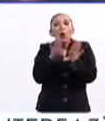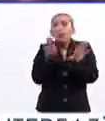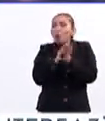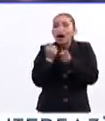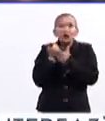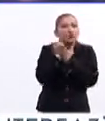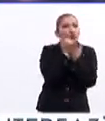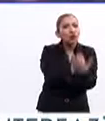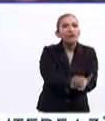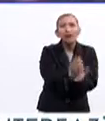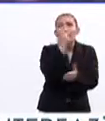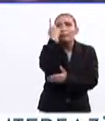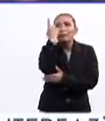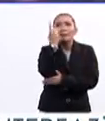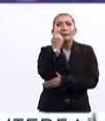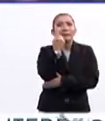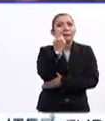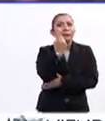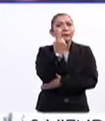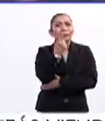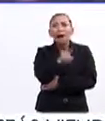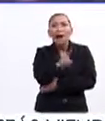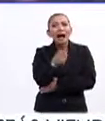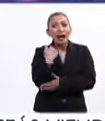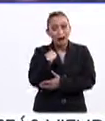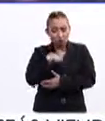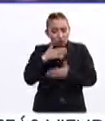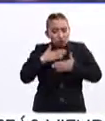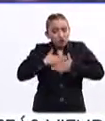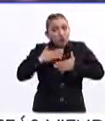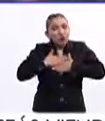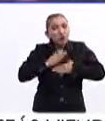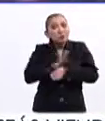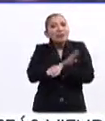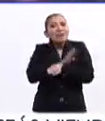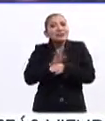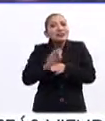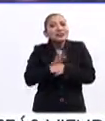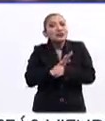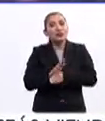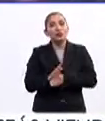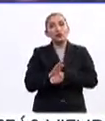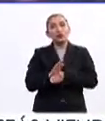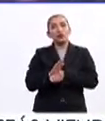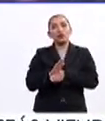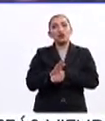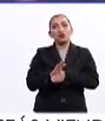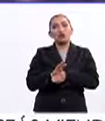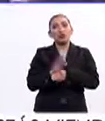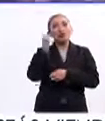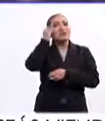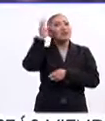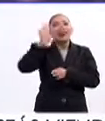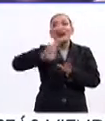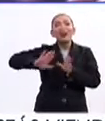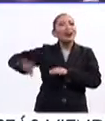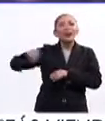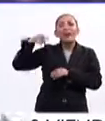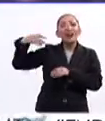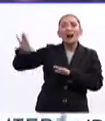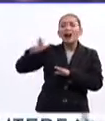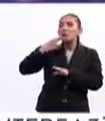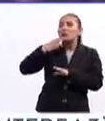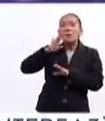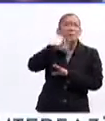utilizar para nuestro propio beneficio y olvidarnos de que